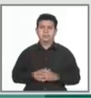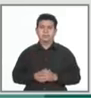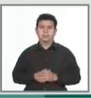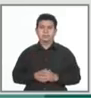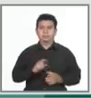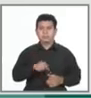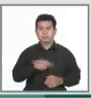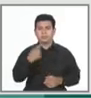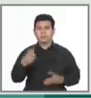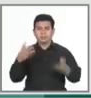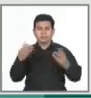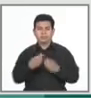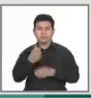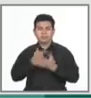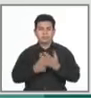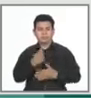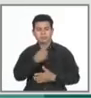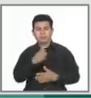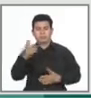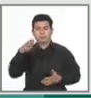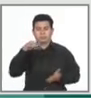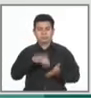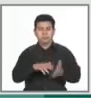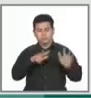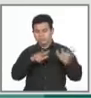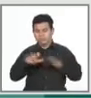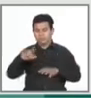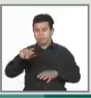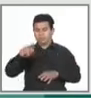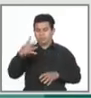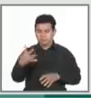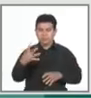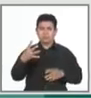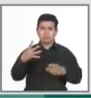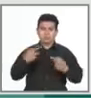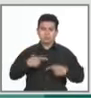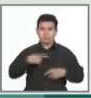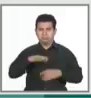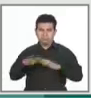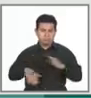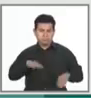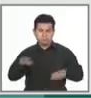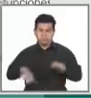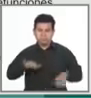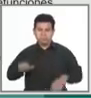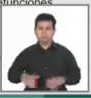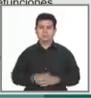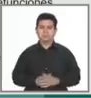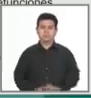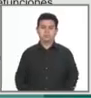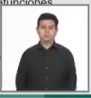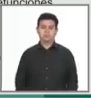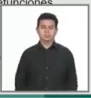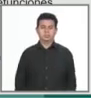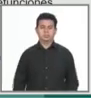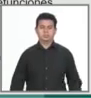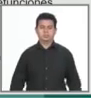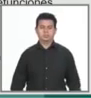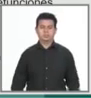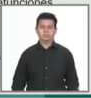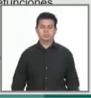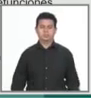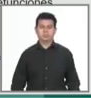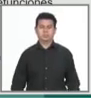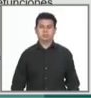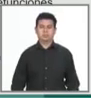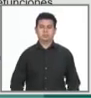y un total de 110 mil 874 defunciones en cuanto al